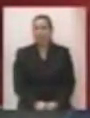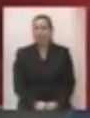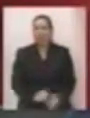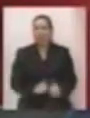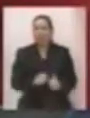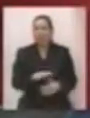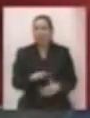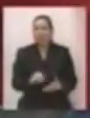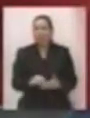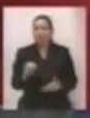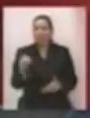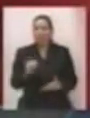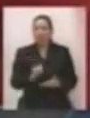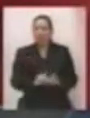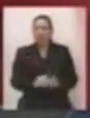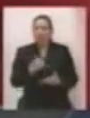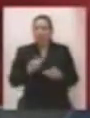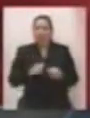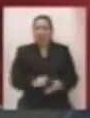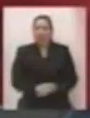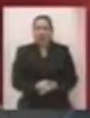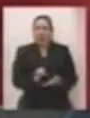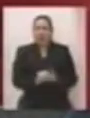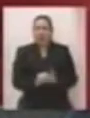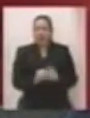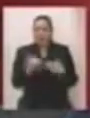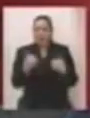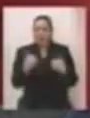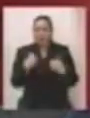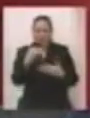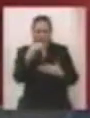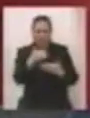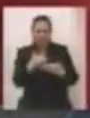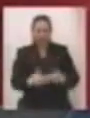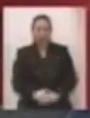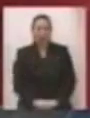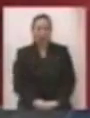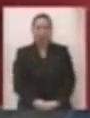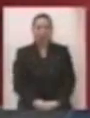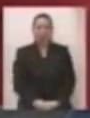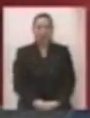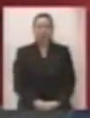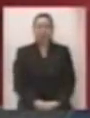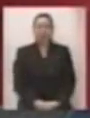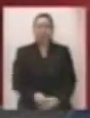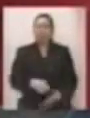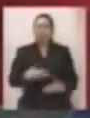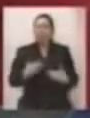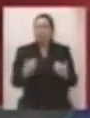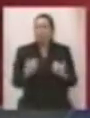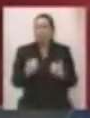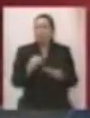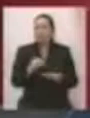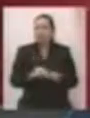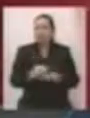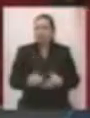de Acción de la Infancia y la Adolescencia, eso obliga de que se tenga que tener indicadores. Y si tiene indicadores, entonces podemos tener y